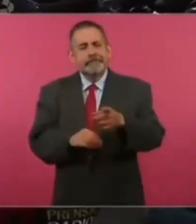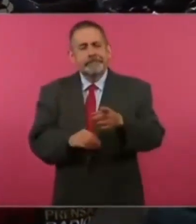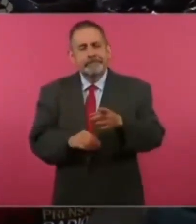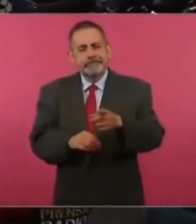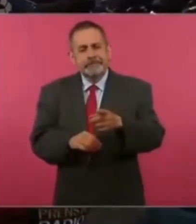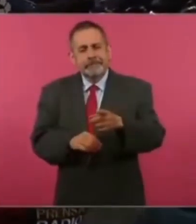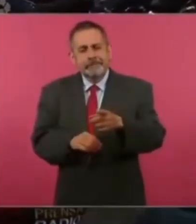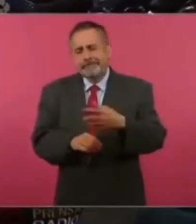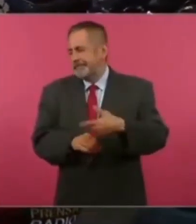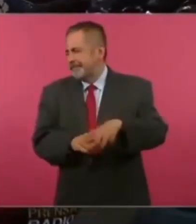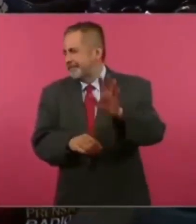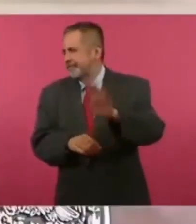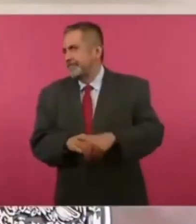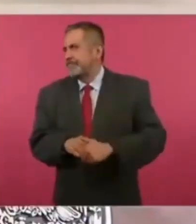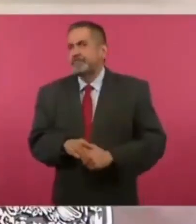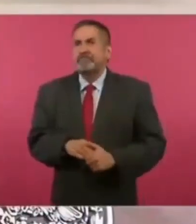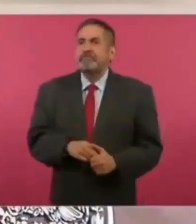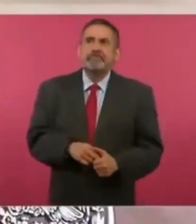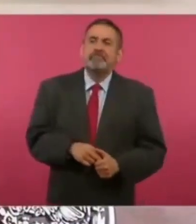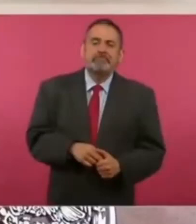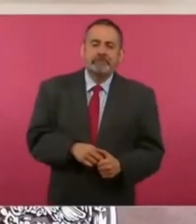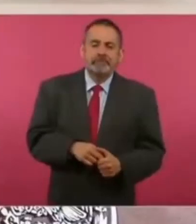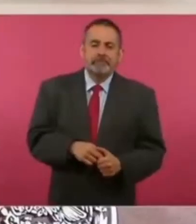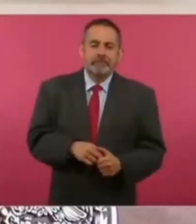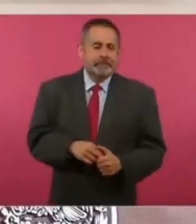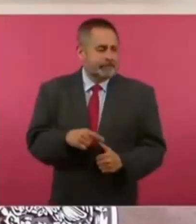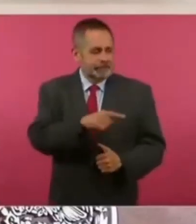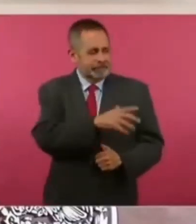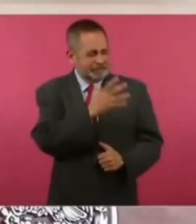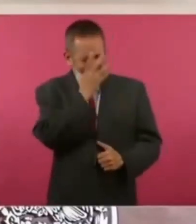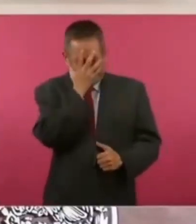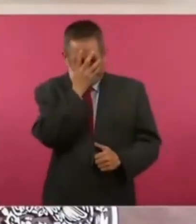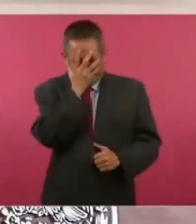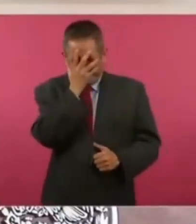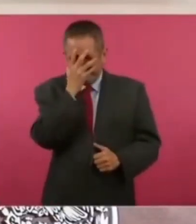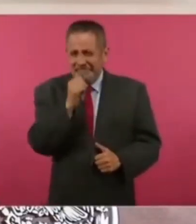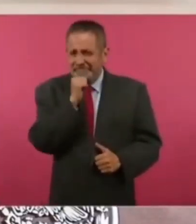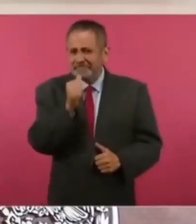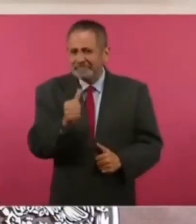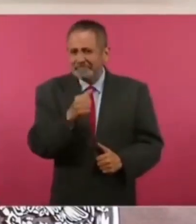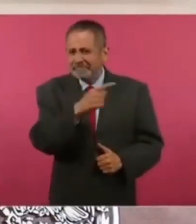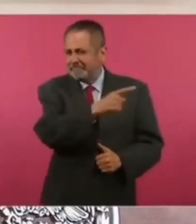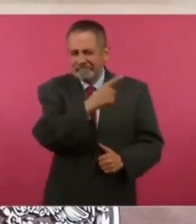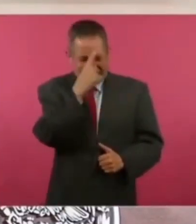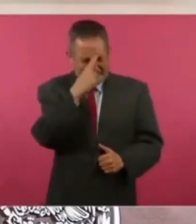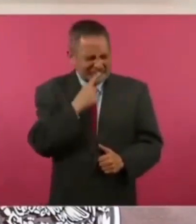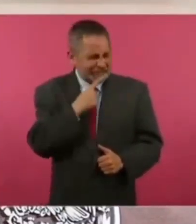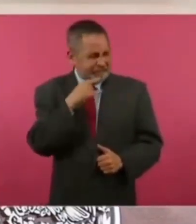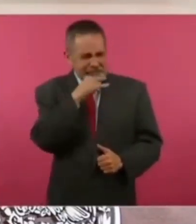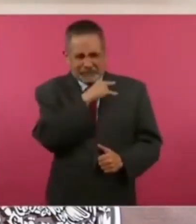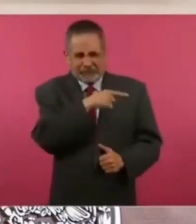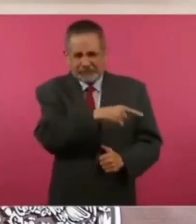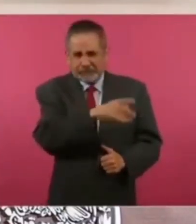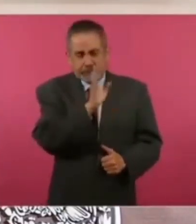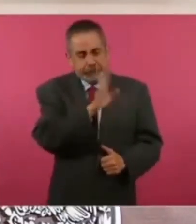ya desde luego no les da vergüenza, son muy cínicos, pero